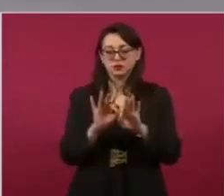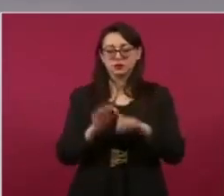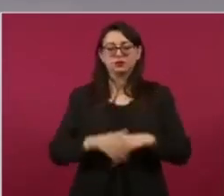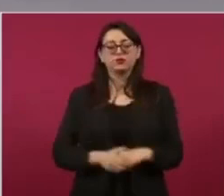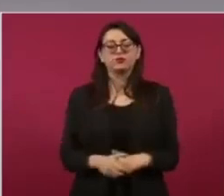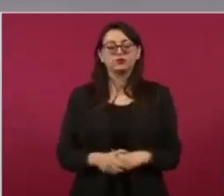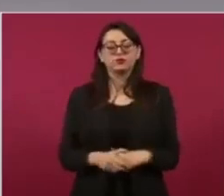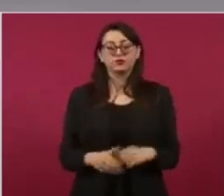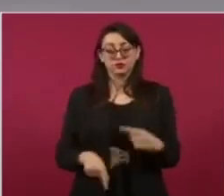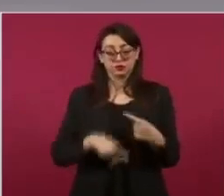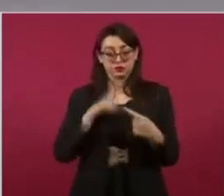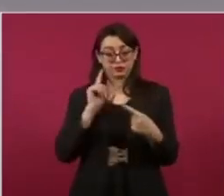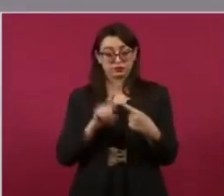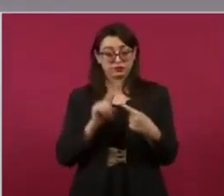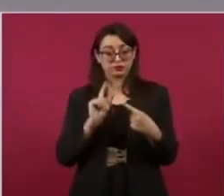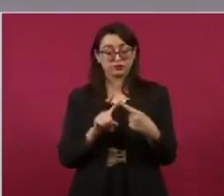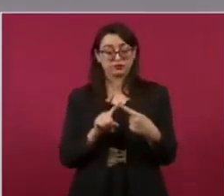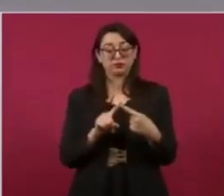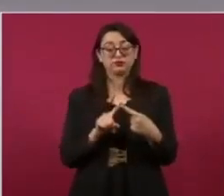Primero,